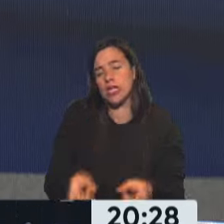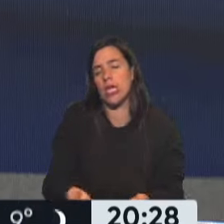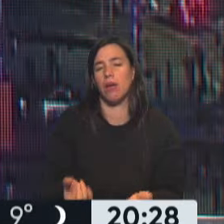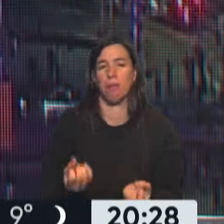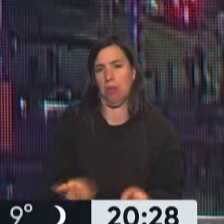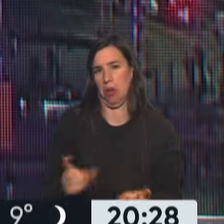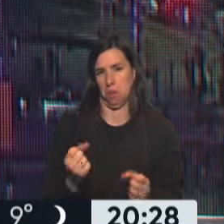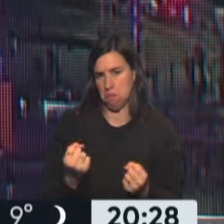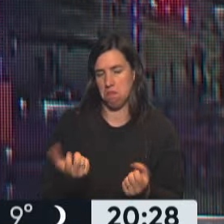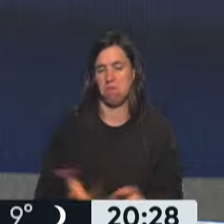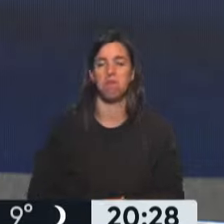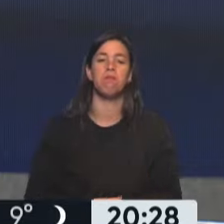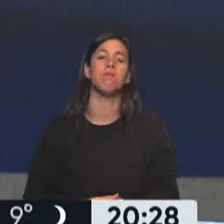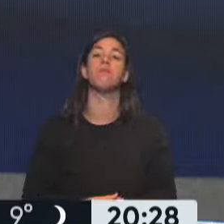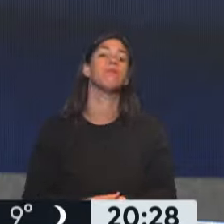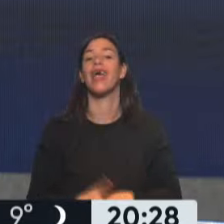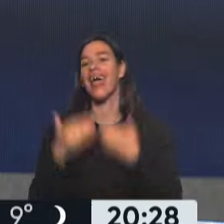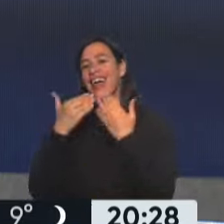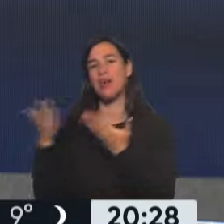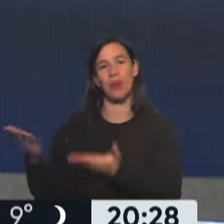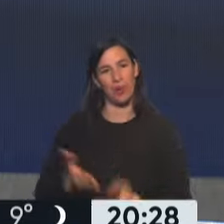por venir Gabriel el la visqui en esta edición central de noticias